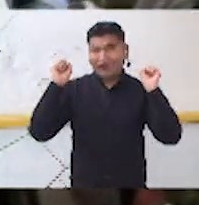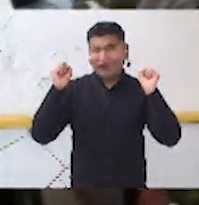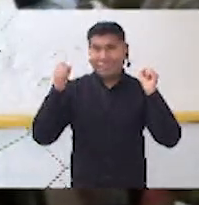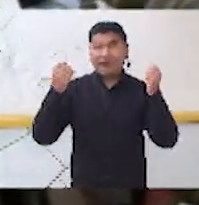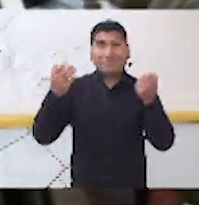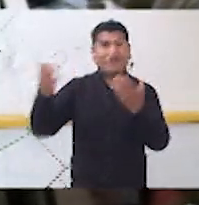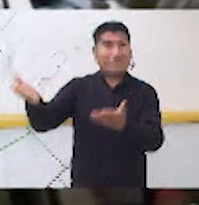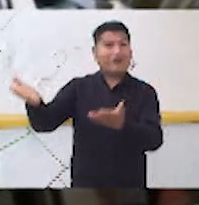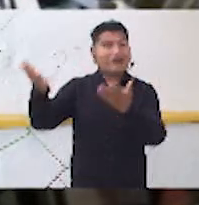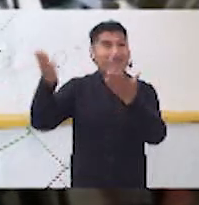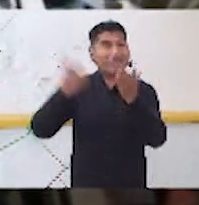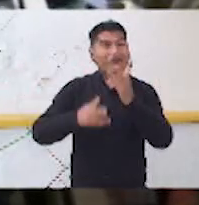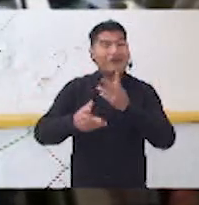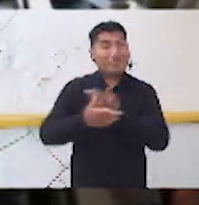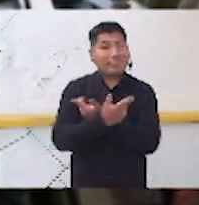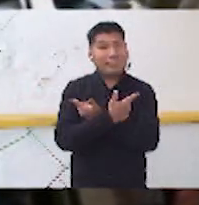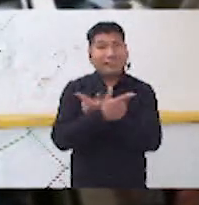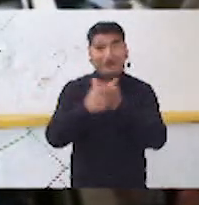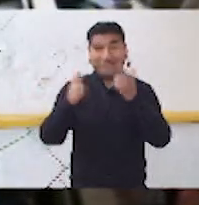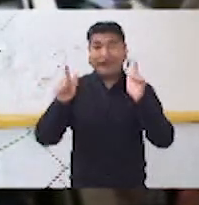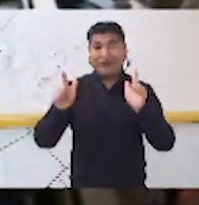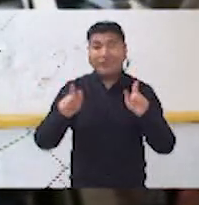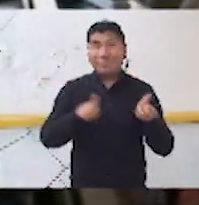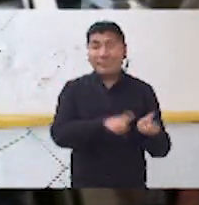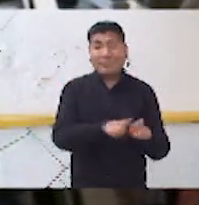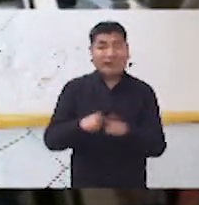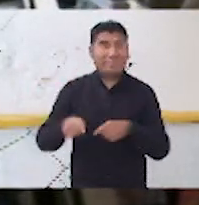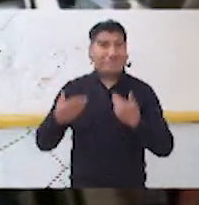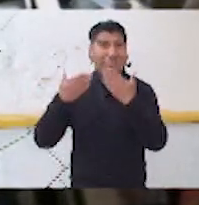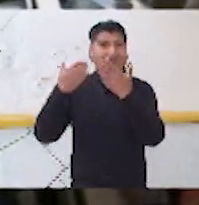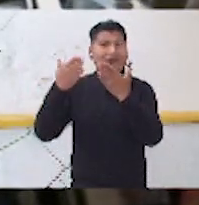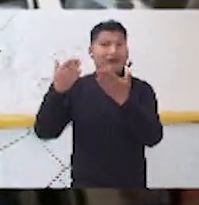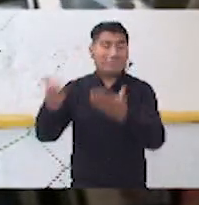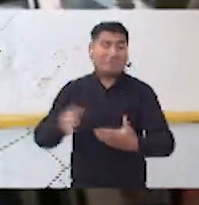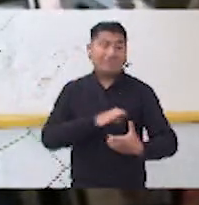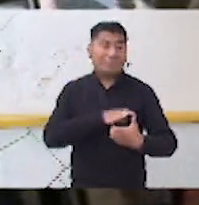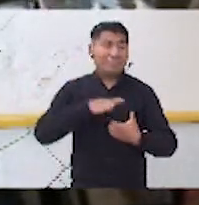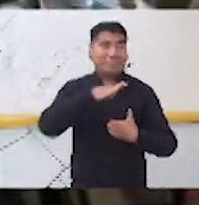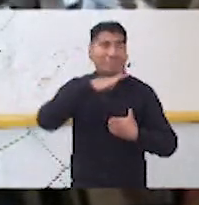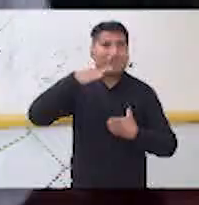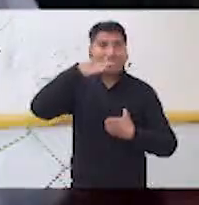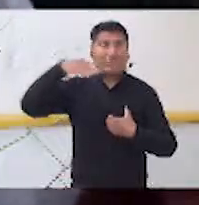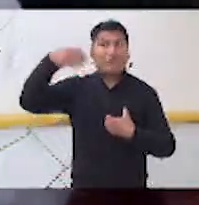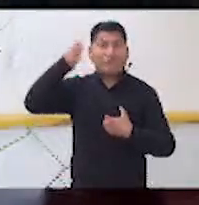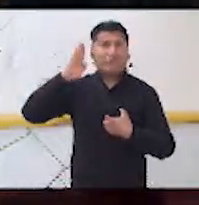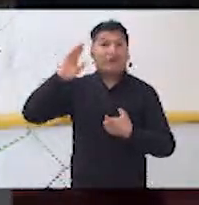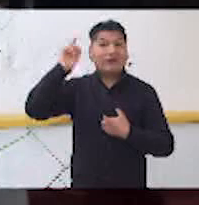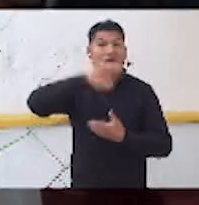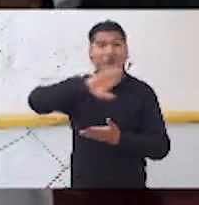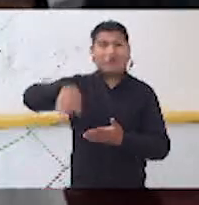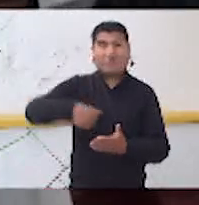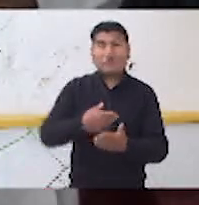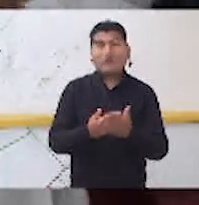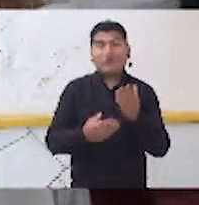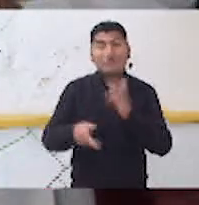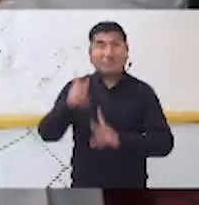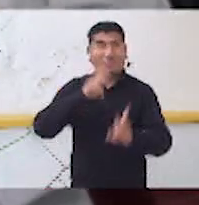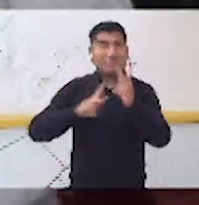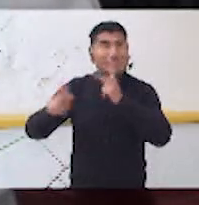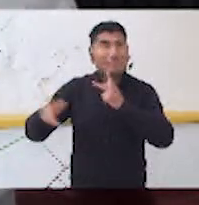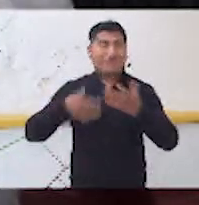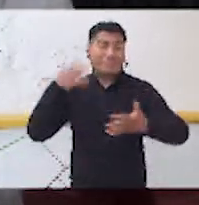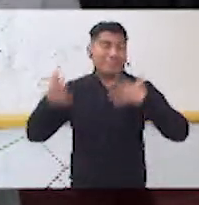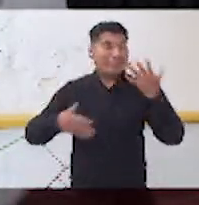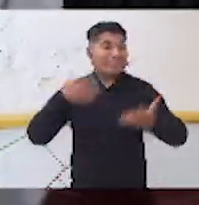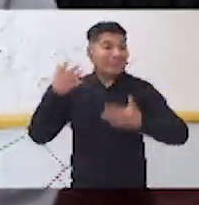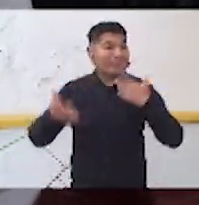los cautivos la libertad. En el Espíritu de Dios todos los pobres se